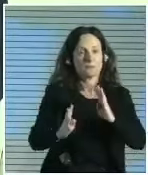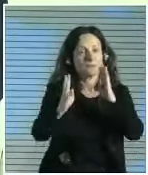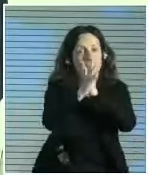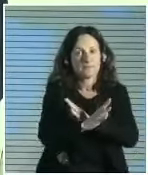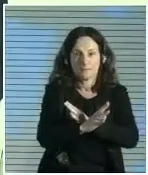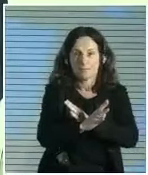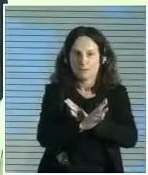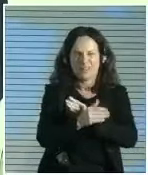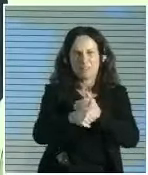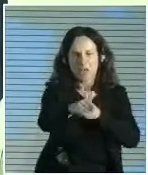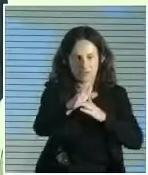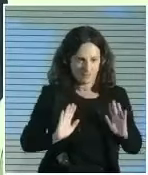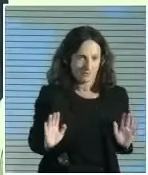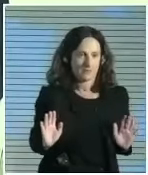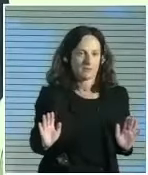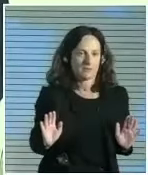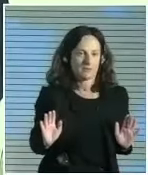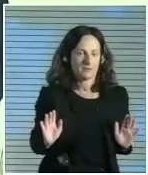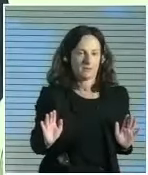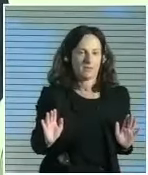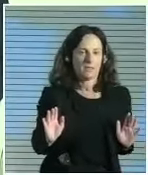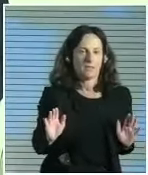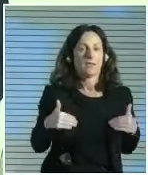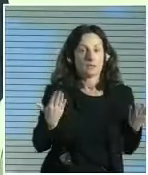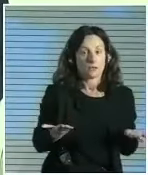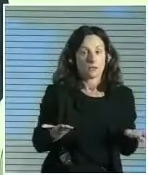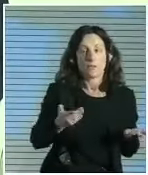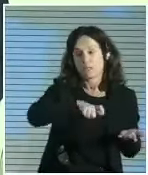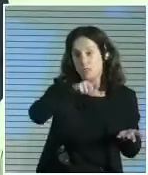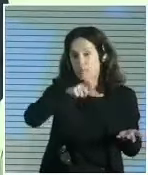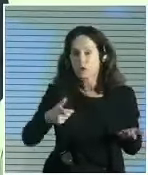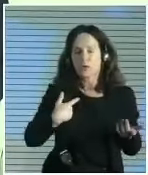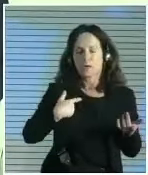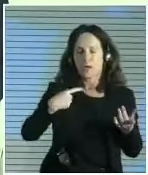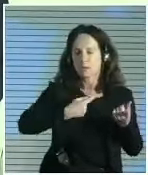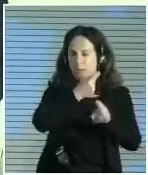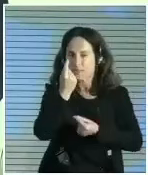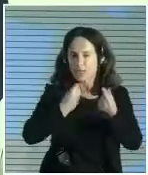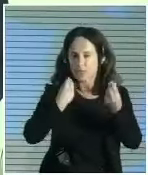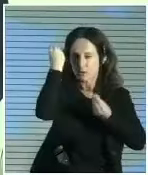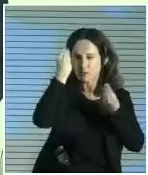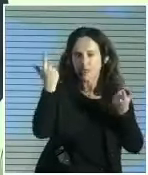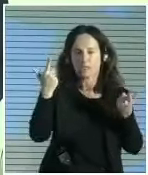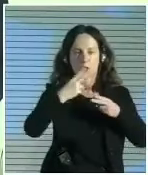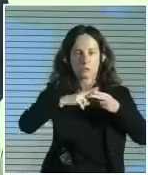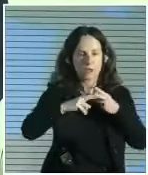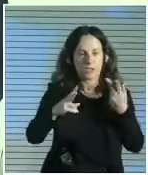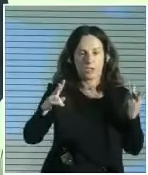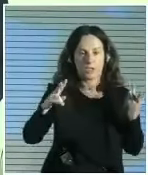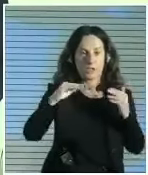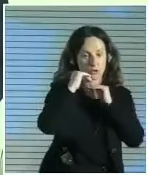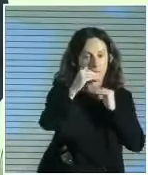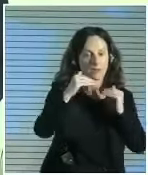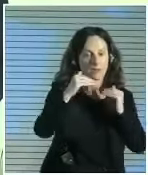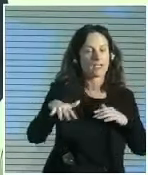cierto que los diseñadores de política de sostenibilidad, de transformación sostenible de los destinos, tienen que